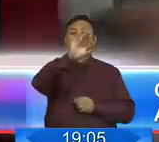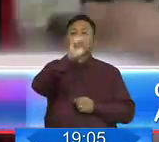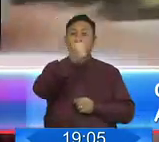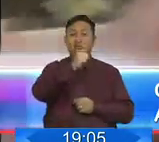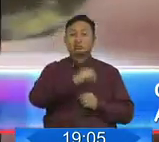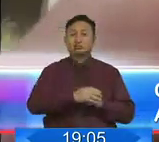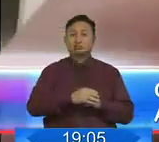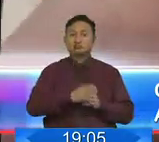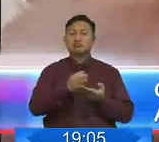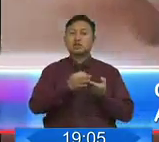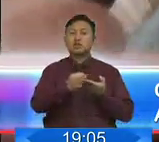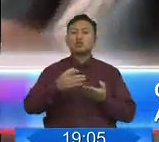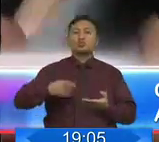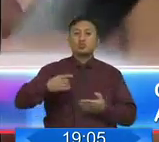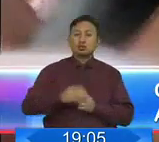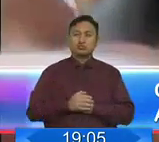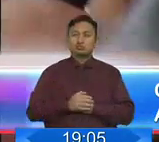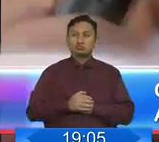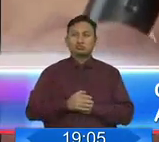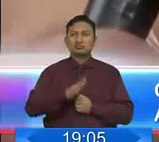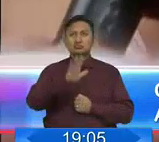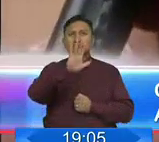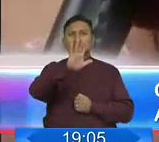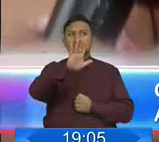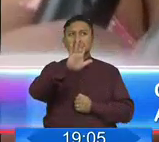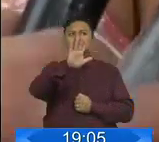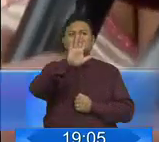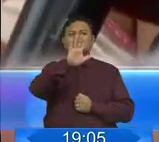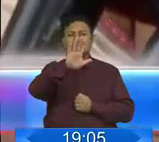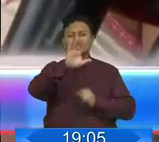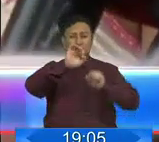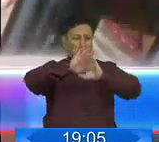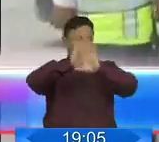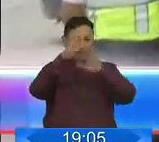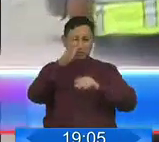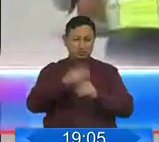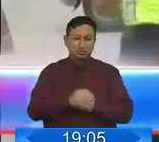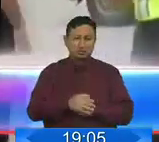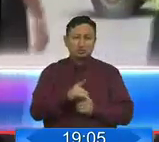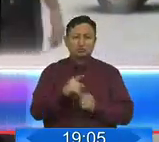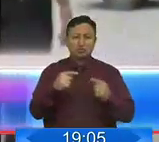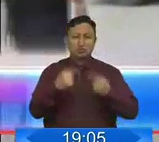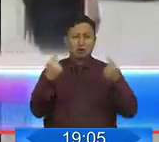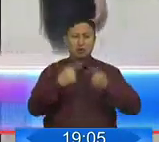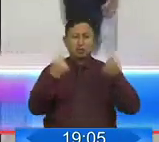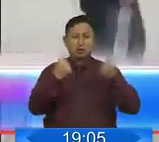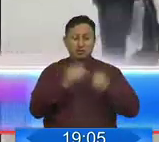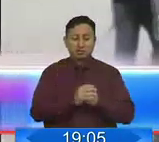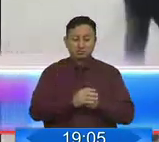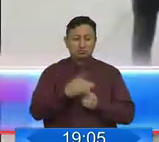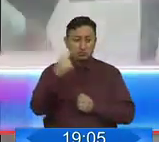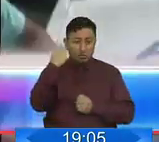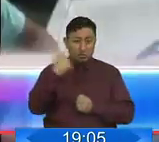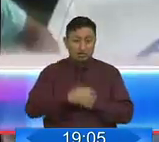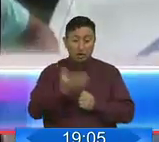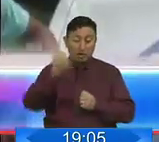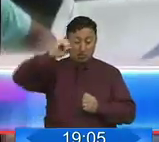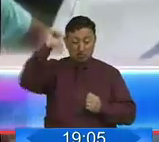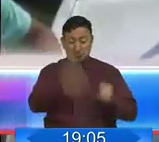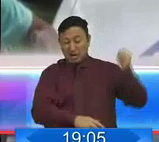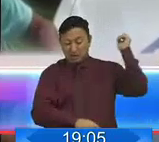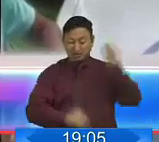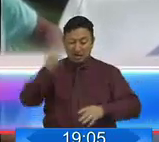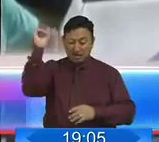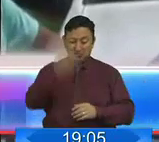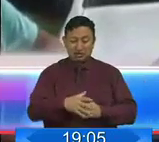a las 5:05 de la mañana, estaban discutiendo. De ahí se escucharon golpes que quebraban vasos y ya